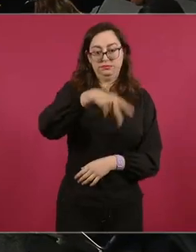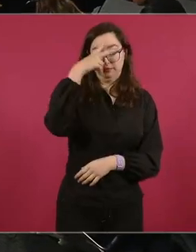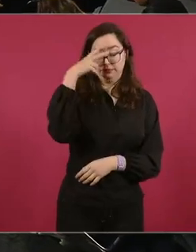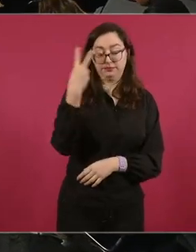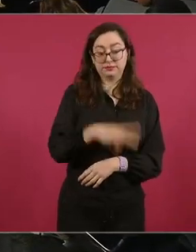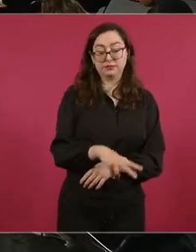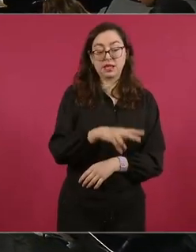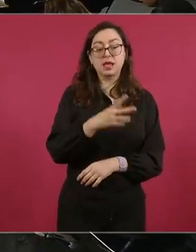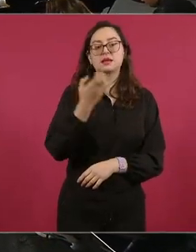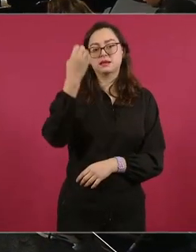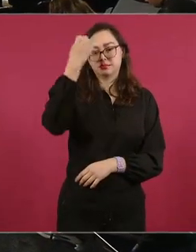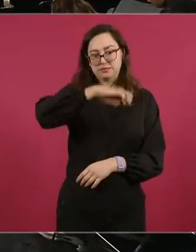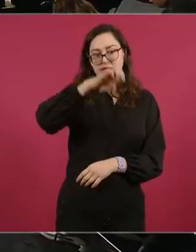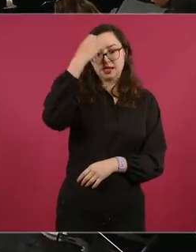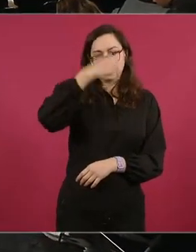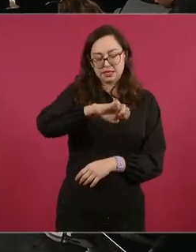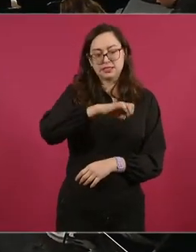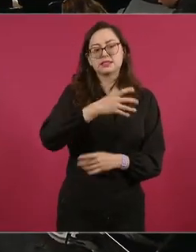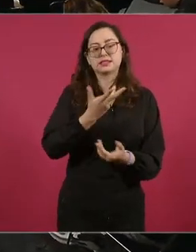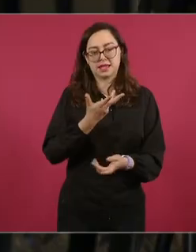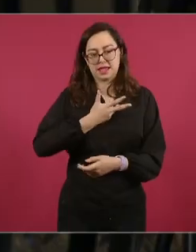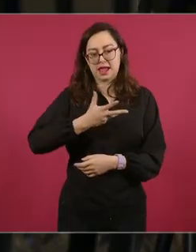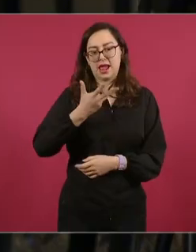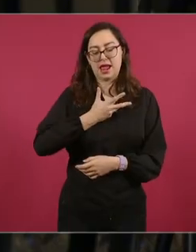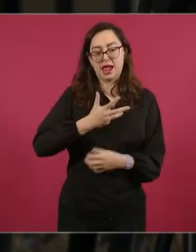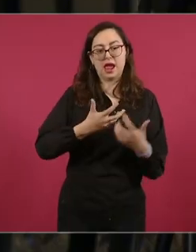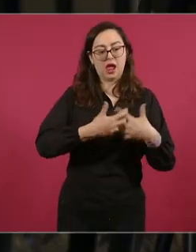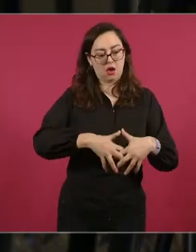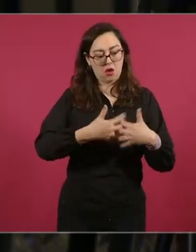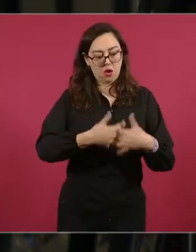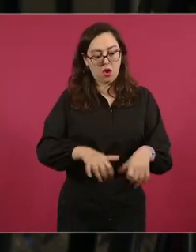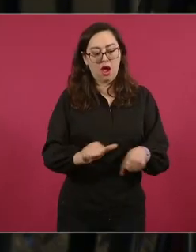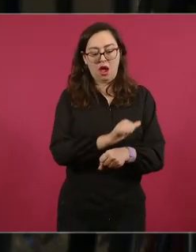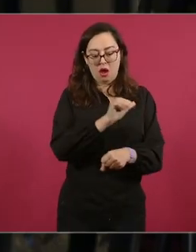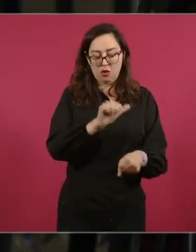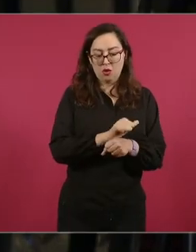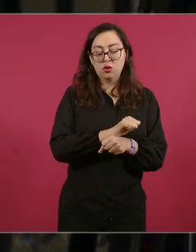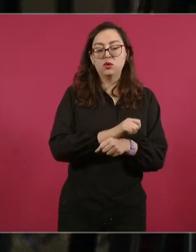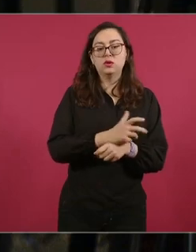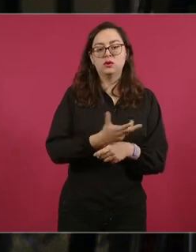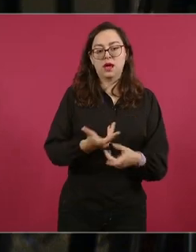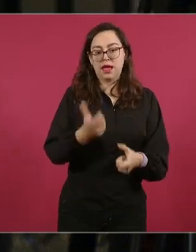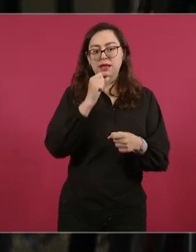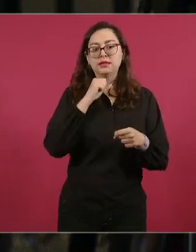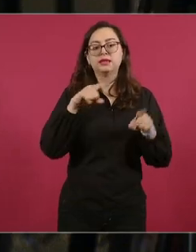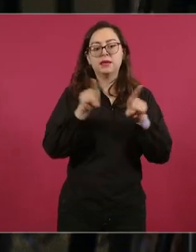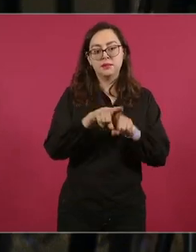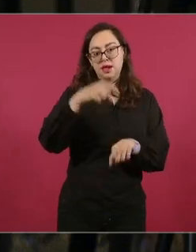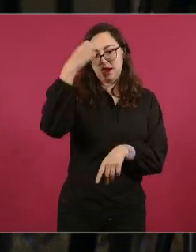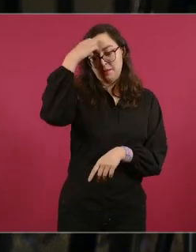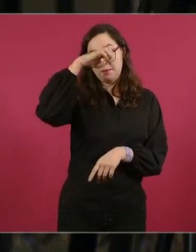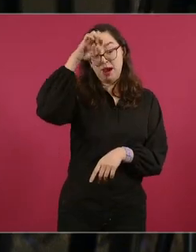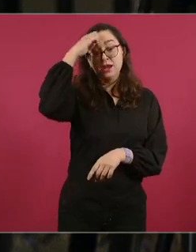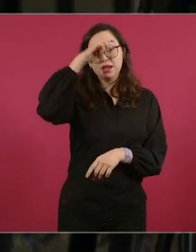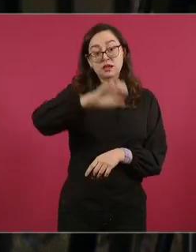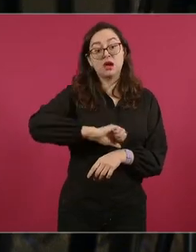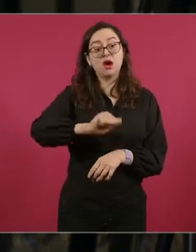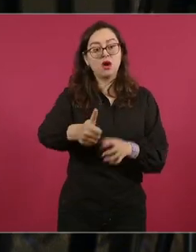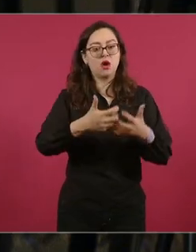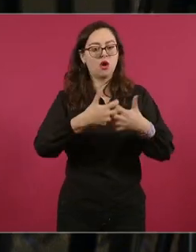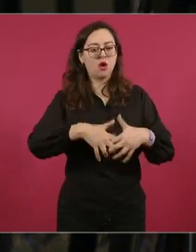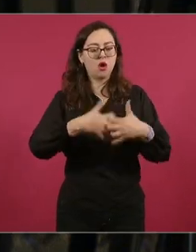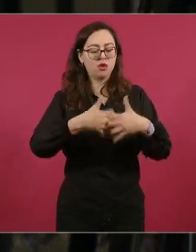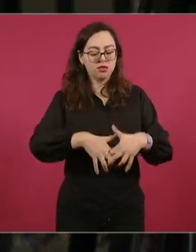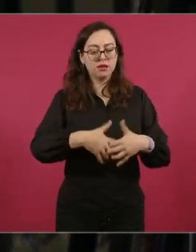tenemos experiencia en desarrollo de procesos, usted hablaba de la industria automotriz, bueno, tenemos una vasta experiencia. La planta que tiene Ford Motor Company